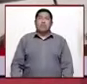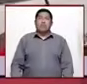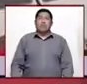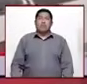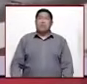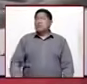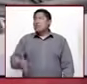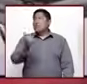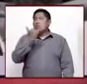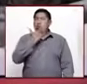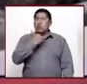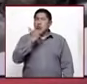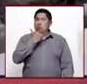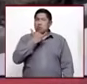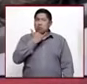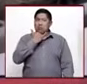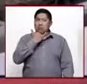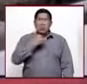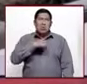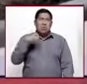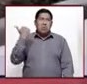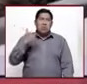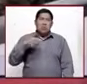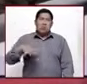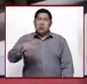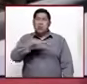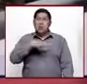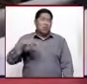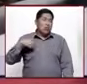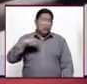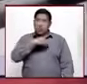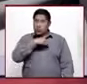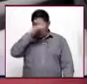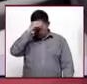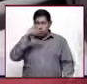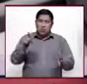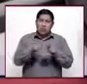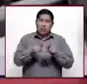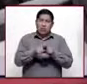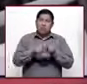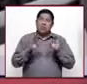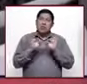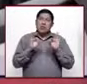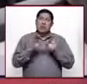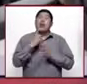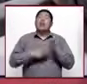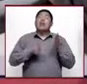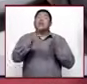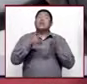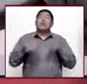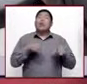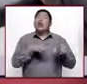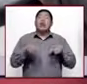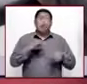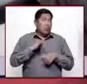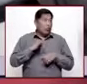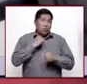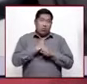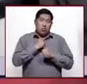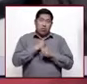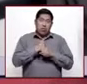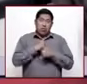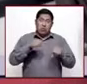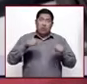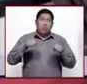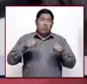Se están equivocando, tal vez debe ser otro lado, no es aquí. Somos hermanos, no hacemos nada. ¿Tienes una? ¿A qué se dedica? Yo trabajo de